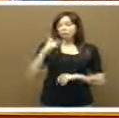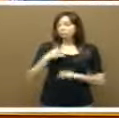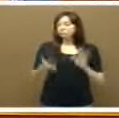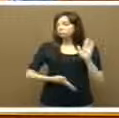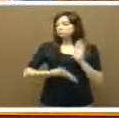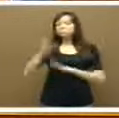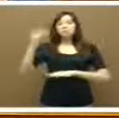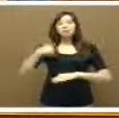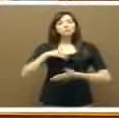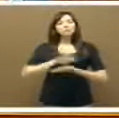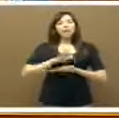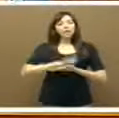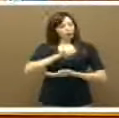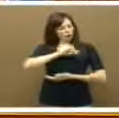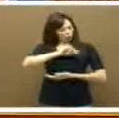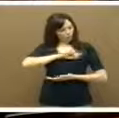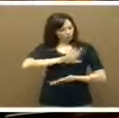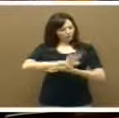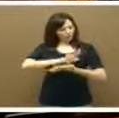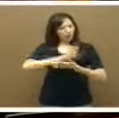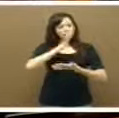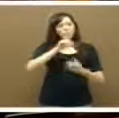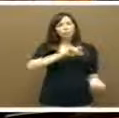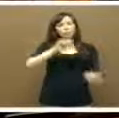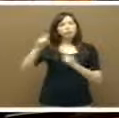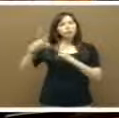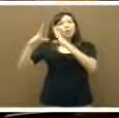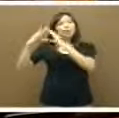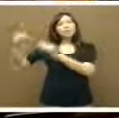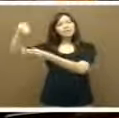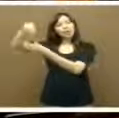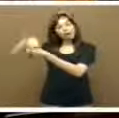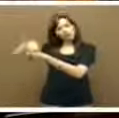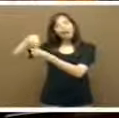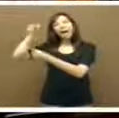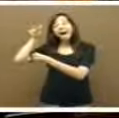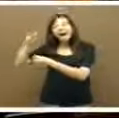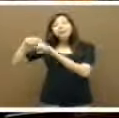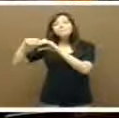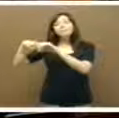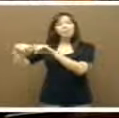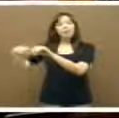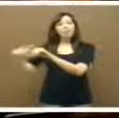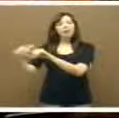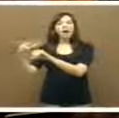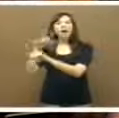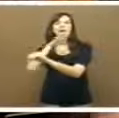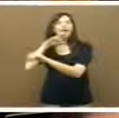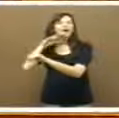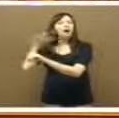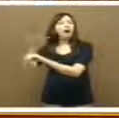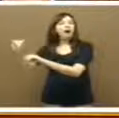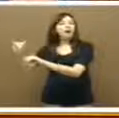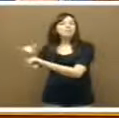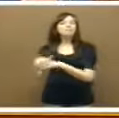tranquilamente, porque me voy a la universidad donde tengo el puesto asegurado.